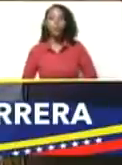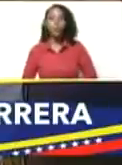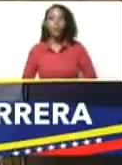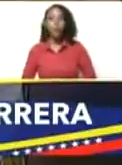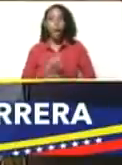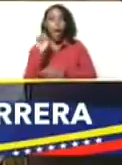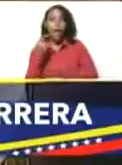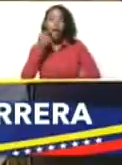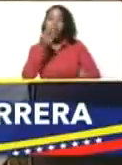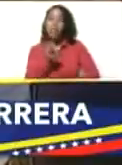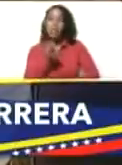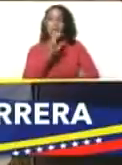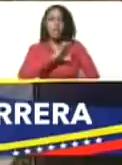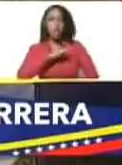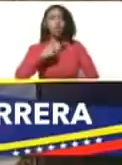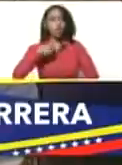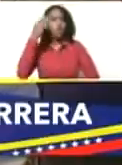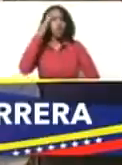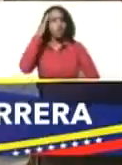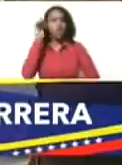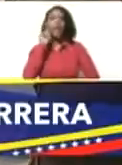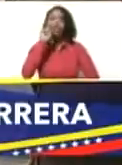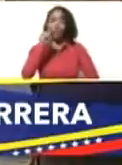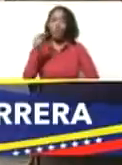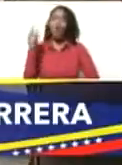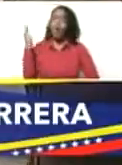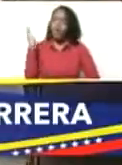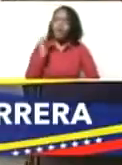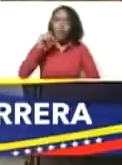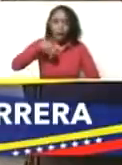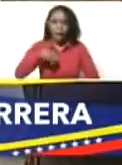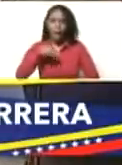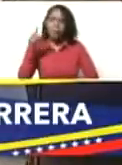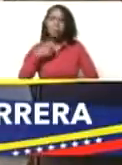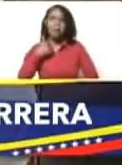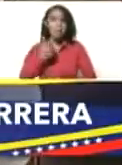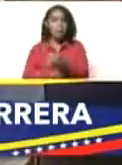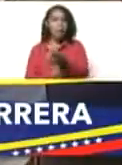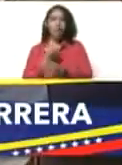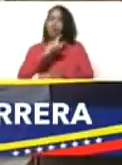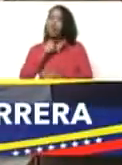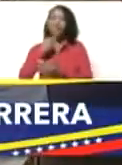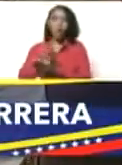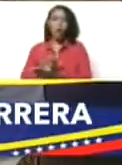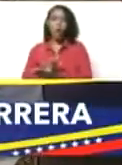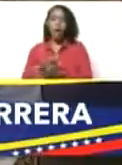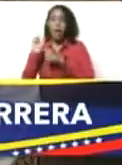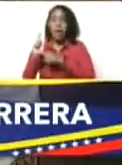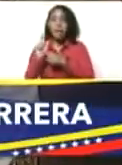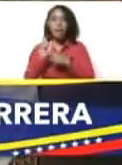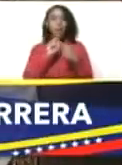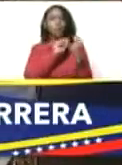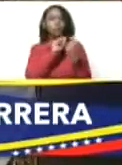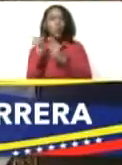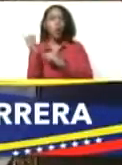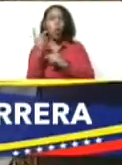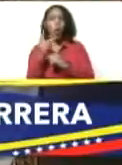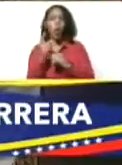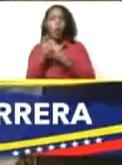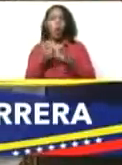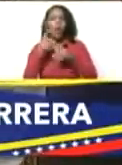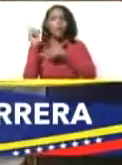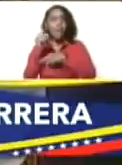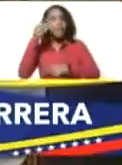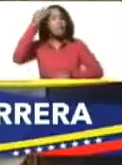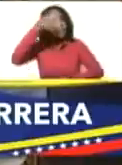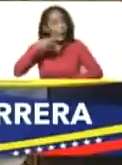ella le dice: Señor, yo sé que si hubieras estado aquí no hubiera muerto mi hermano. Y dentro de ese diálogo está aquella plegaria tan bonita: quien cree en